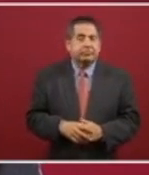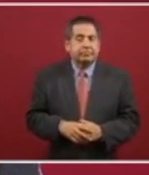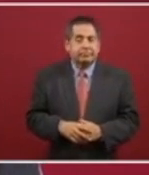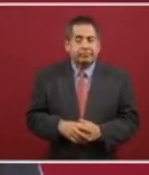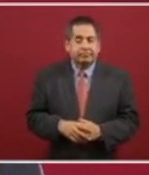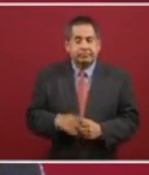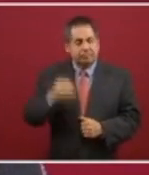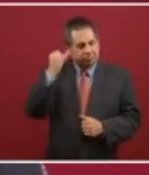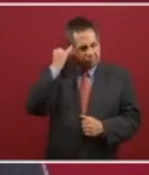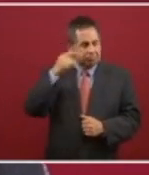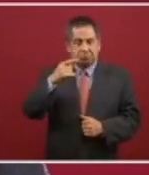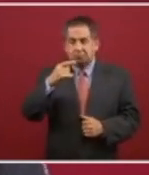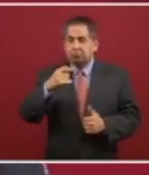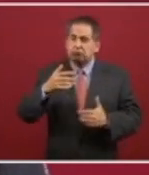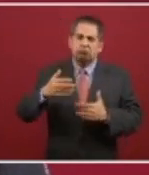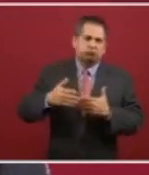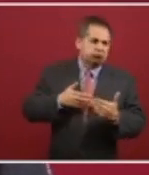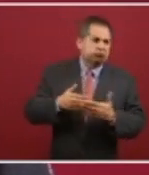de la modernidad.